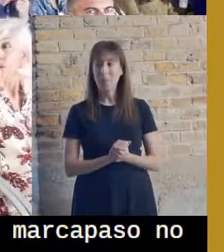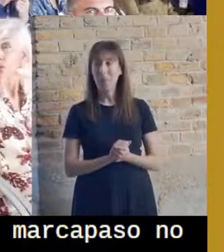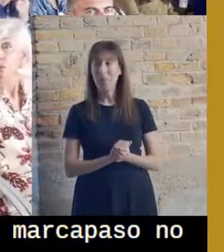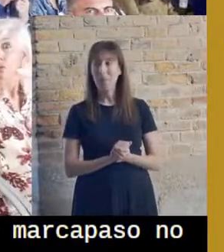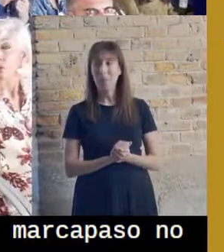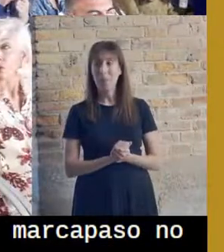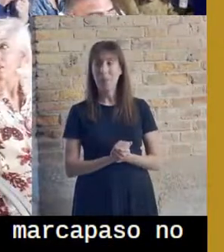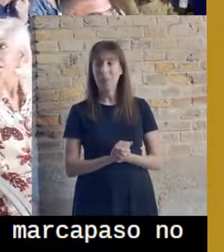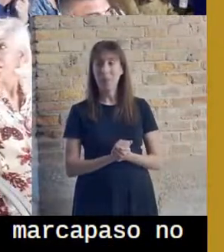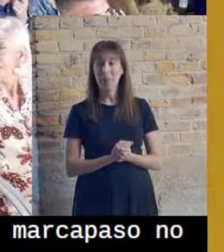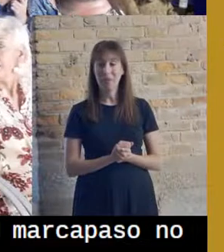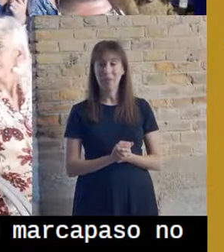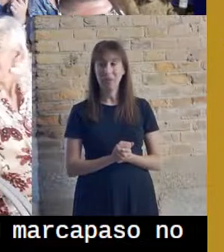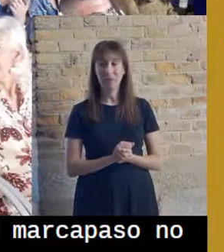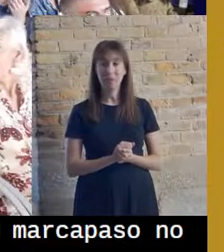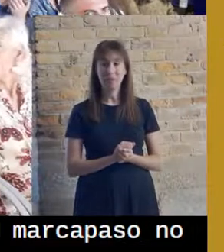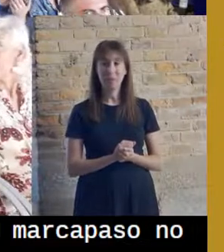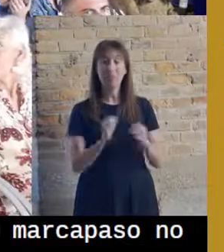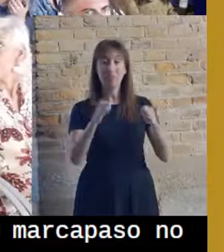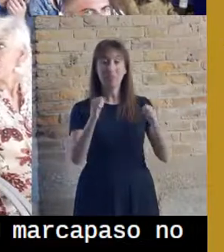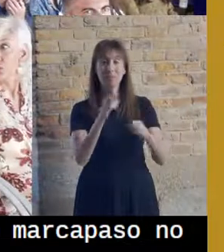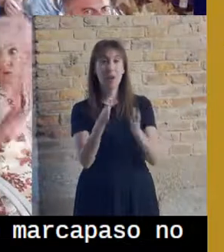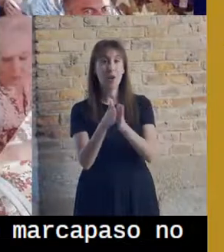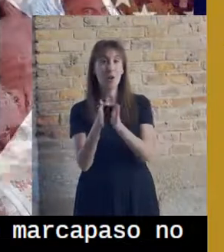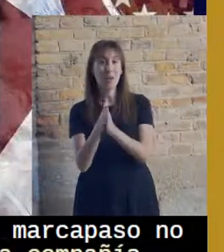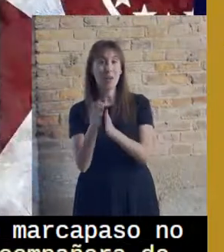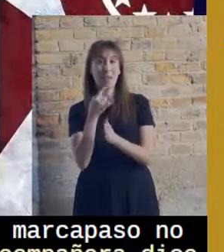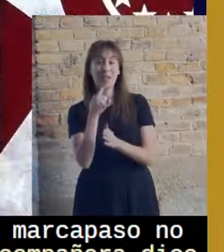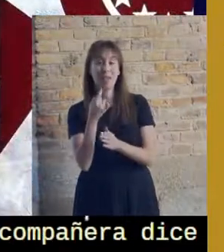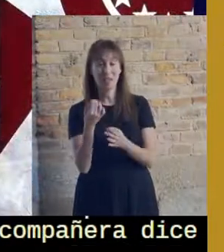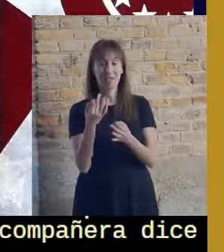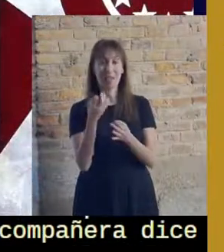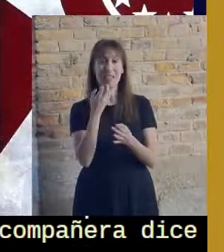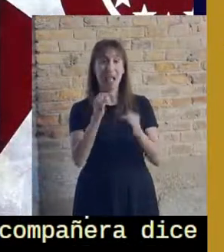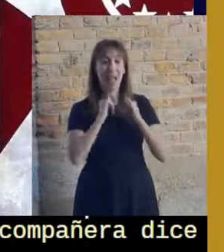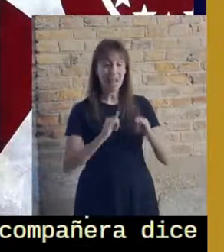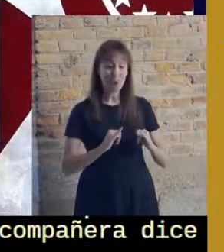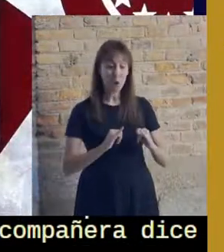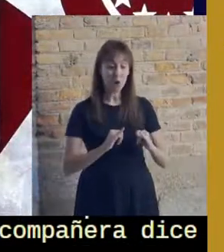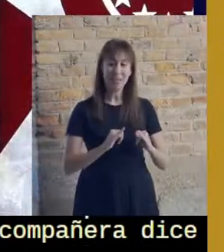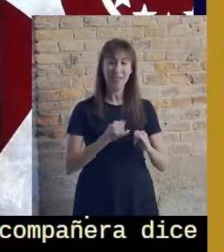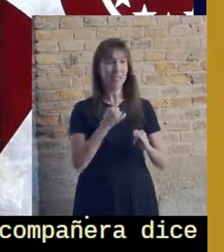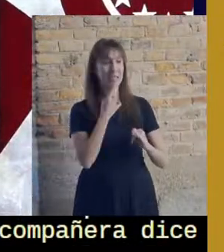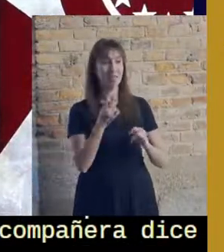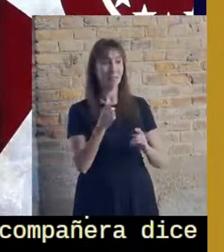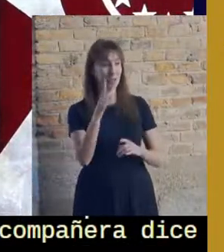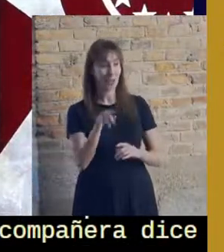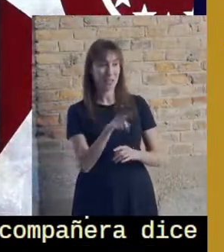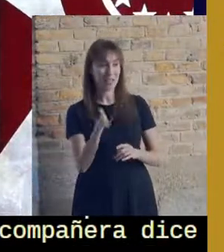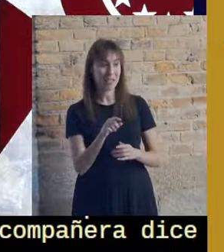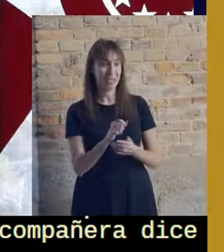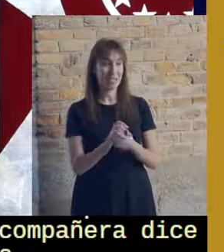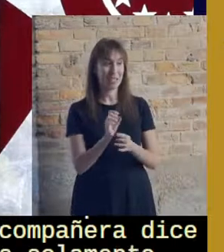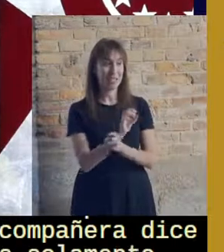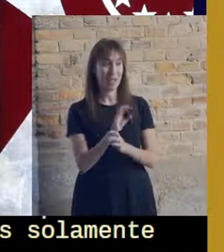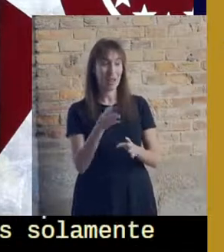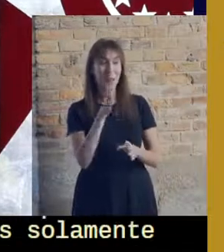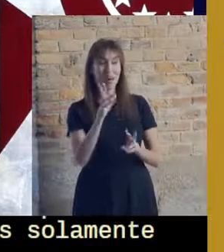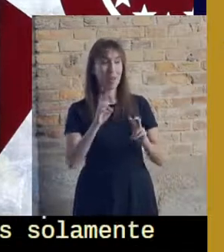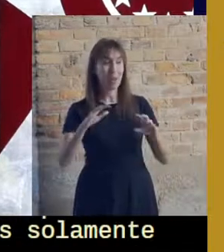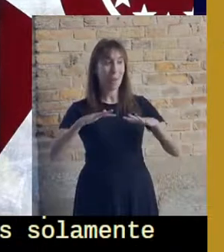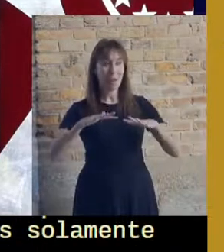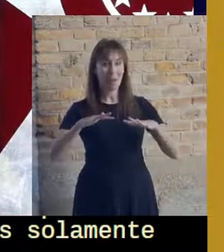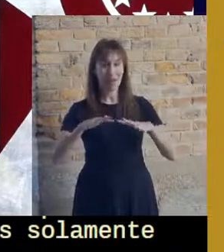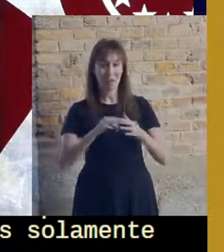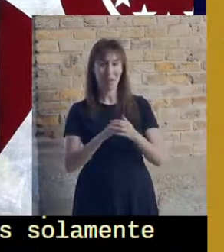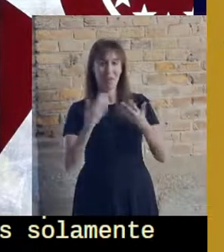eléctrico no es Ah vale vale la la compañera dice que si es eléctrico dice que no es electrónico es solamente por vibración pero no